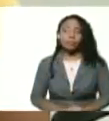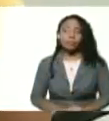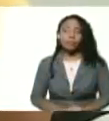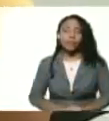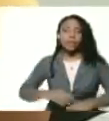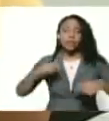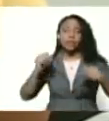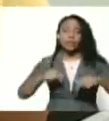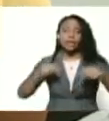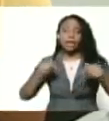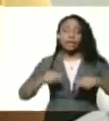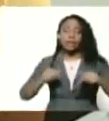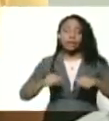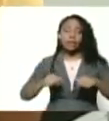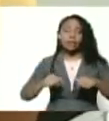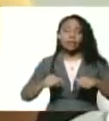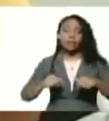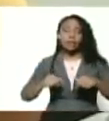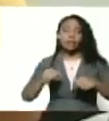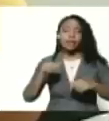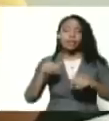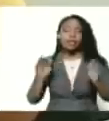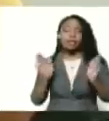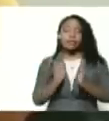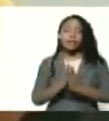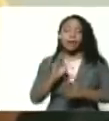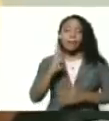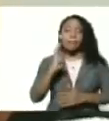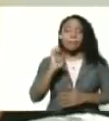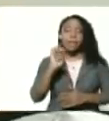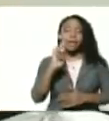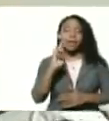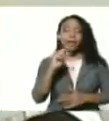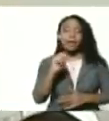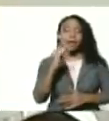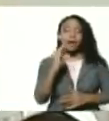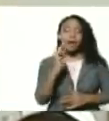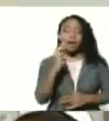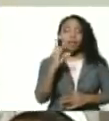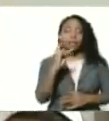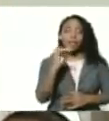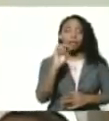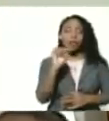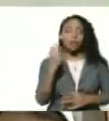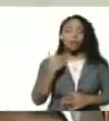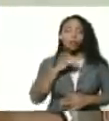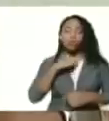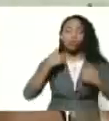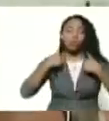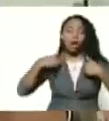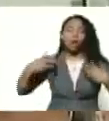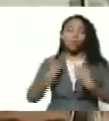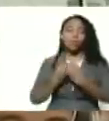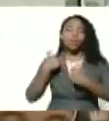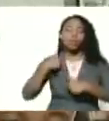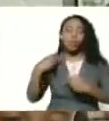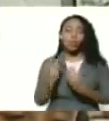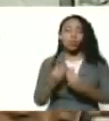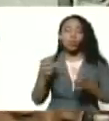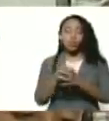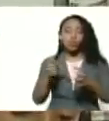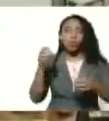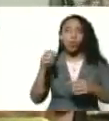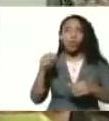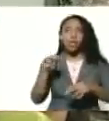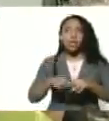Desde aquí, desde San Bernardino, en este hogar acompañante estoy, como puede ver, con un grupo de niños, tengo un grupo